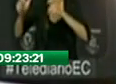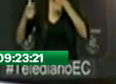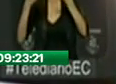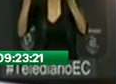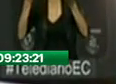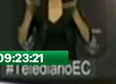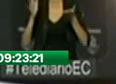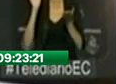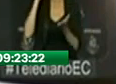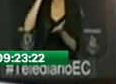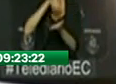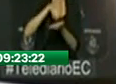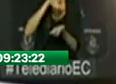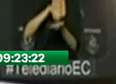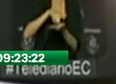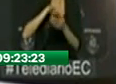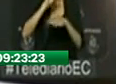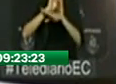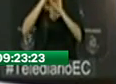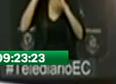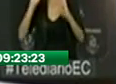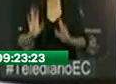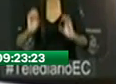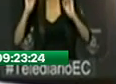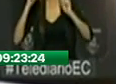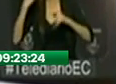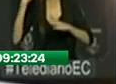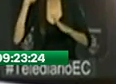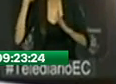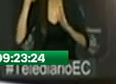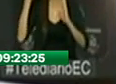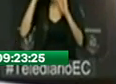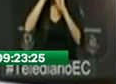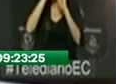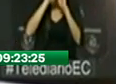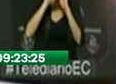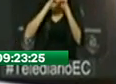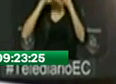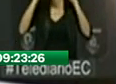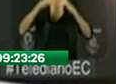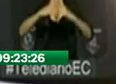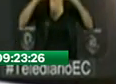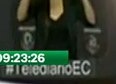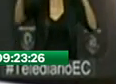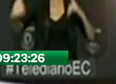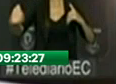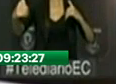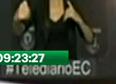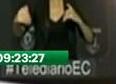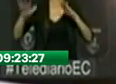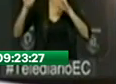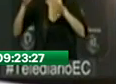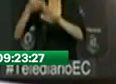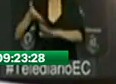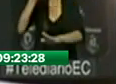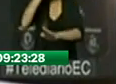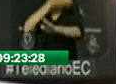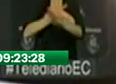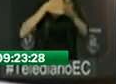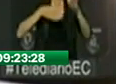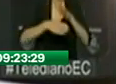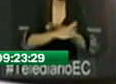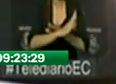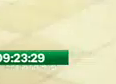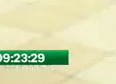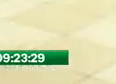vuelos a futuro ecuatorianos deben cumplir en el país una cuarentena de 14 días. Tendrán también test y